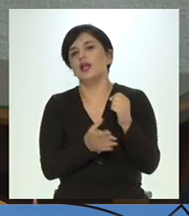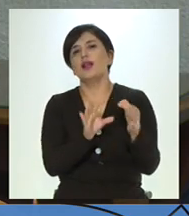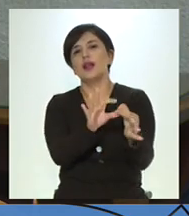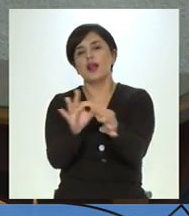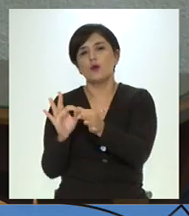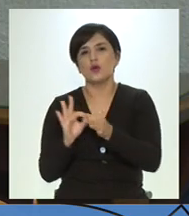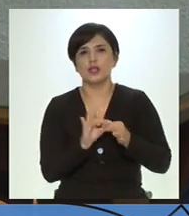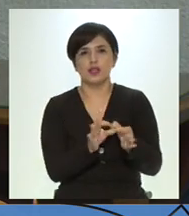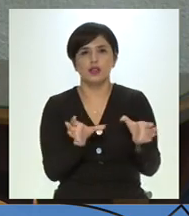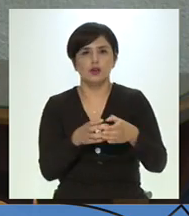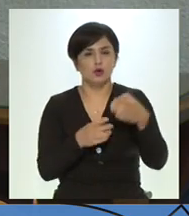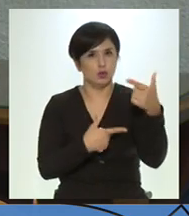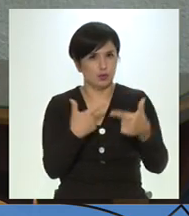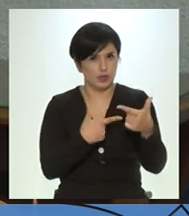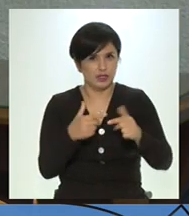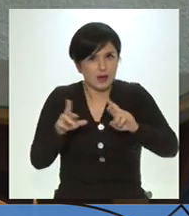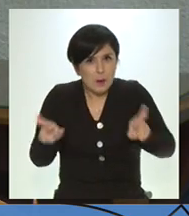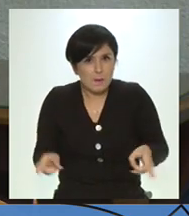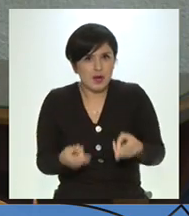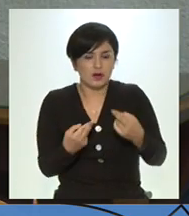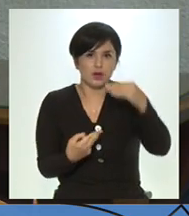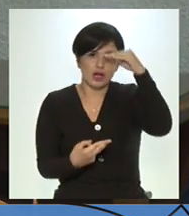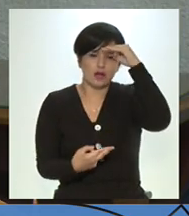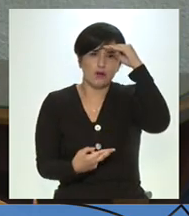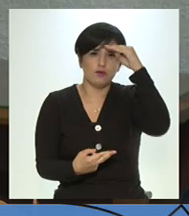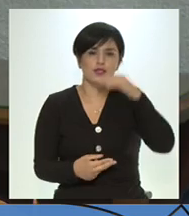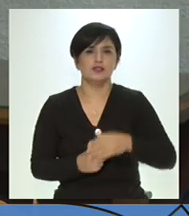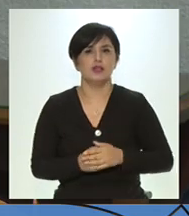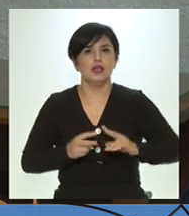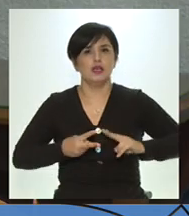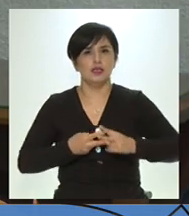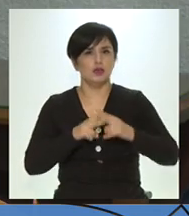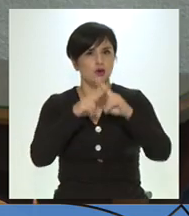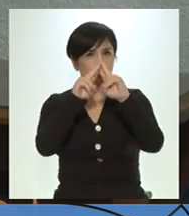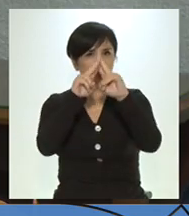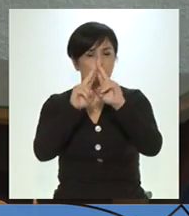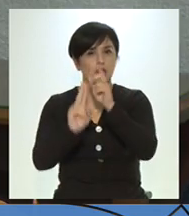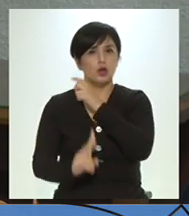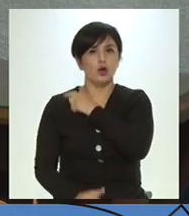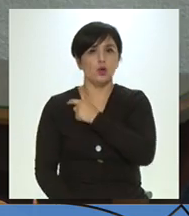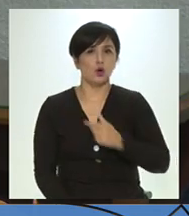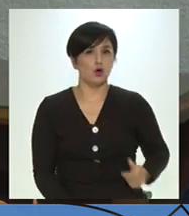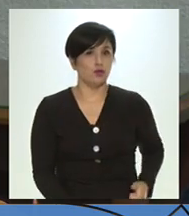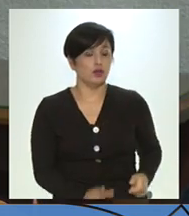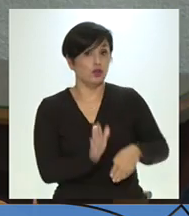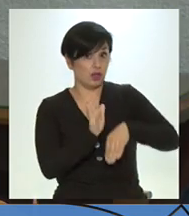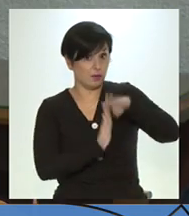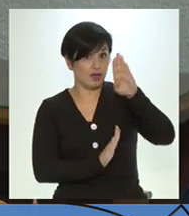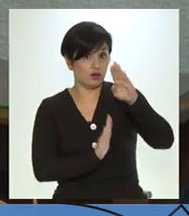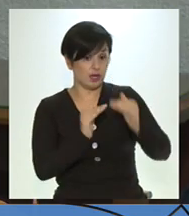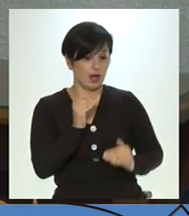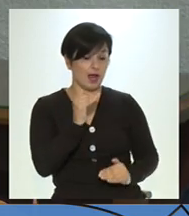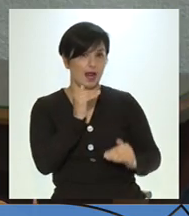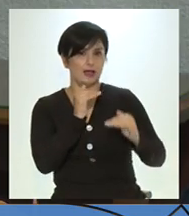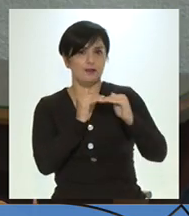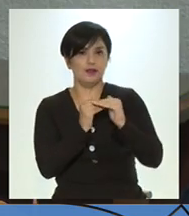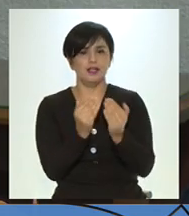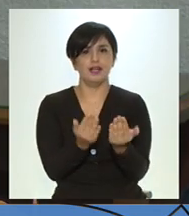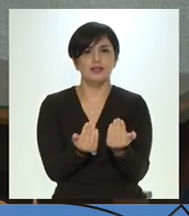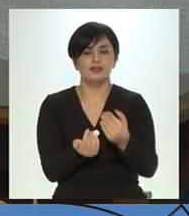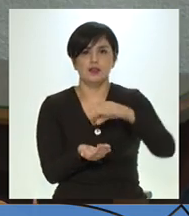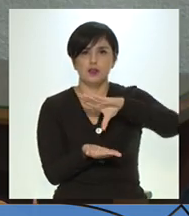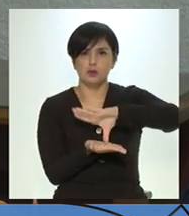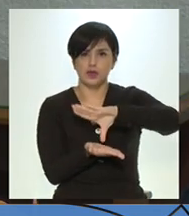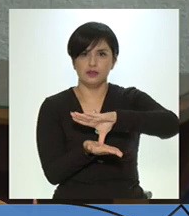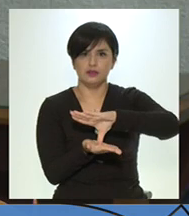para recuperar la confianza de la gente y construir un gobierno de mayoría a la altura de las necesidades del país